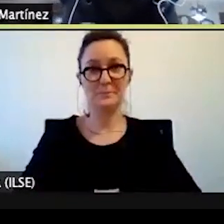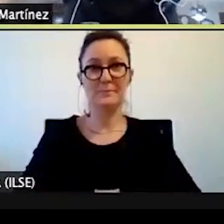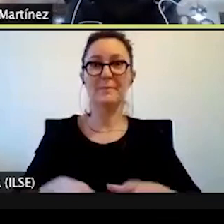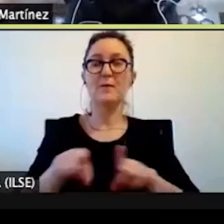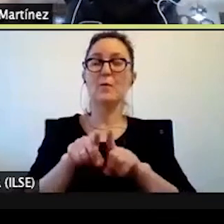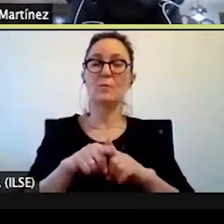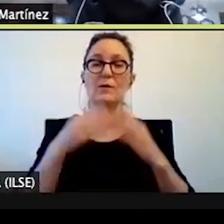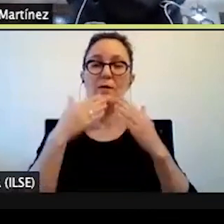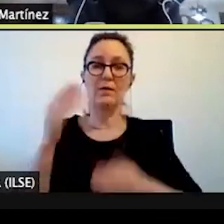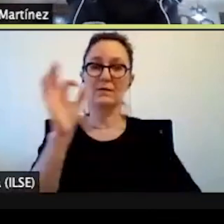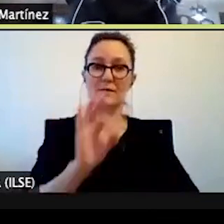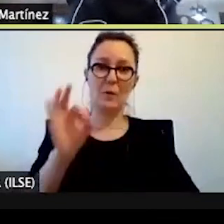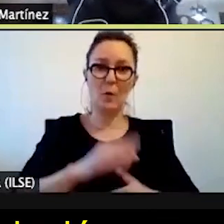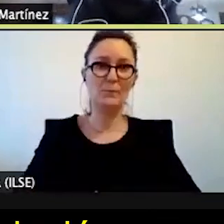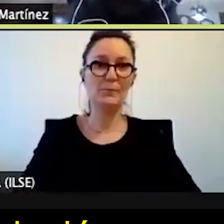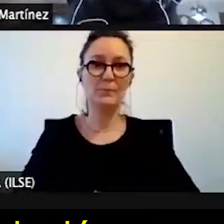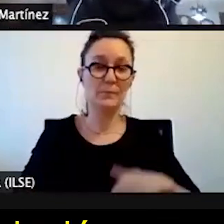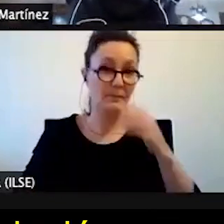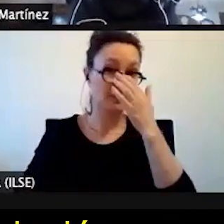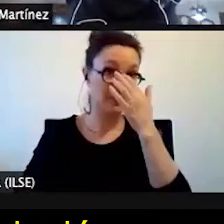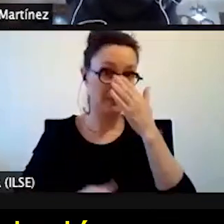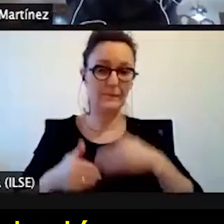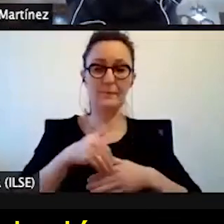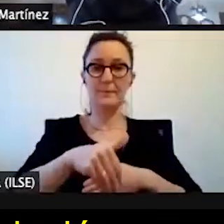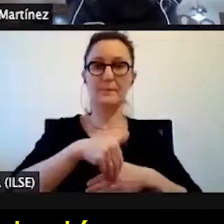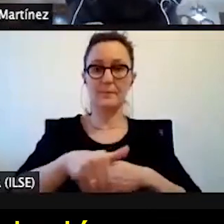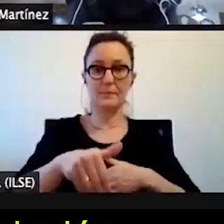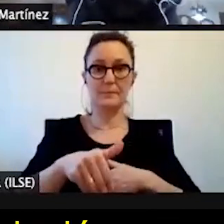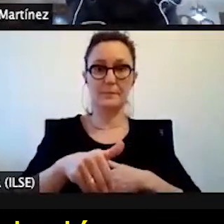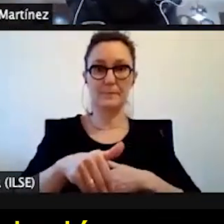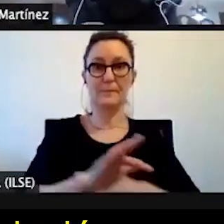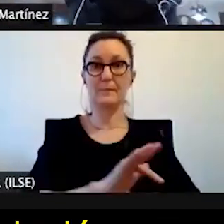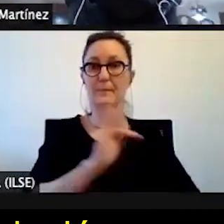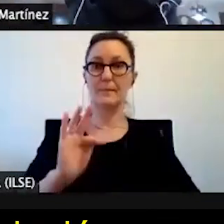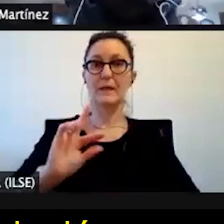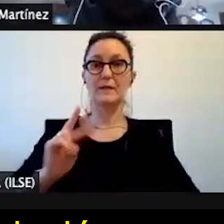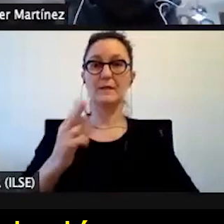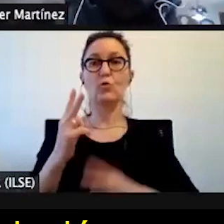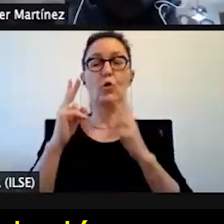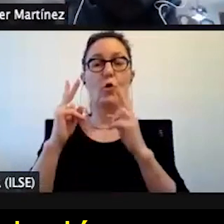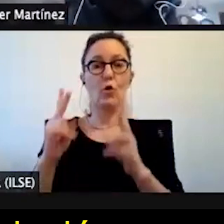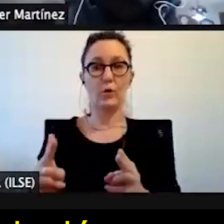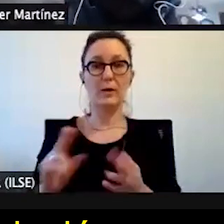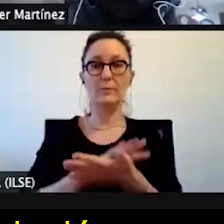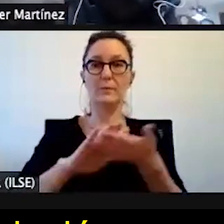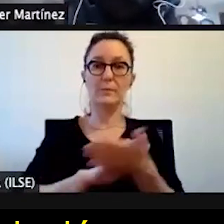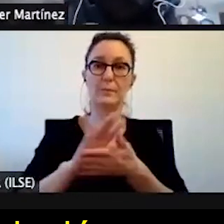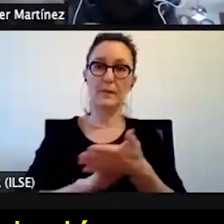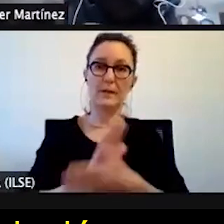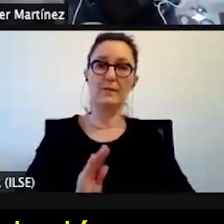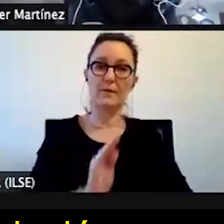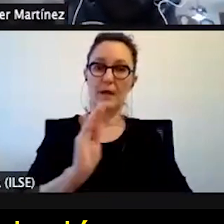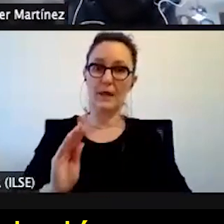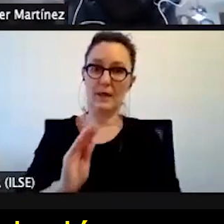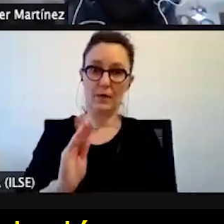luego. Adiós. Bueno, en breve vamos a dar paso al segundo bloque en el que vamos a hablar de financiación y mientras